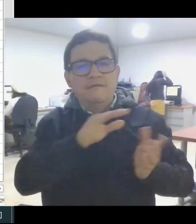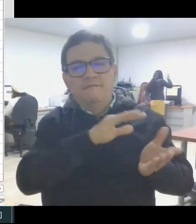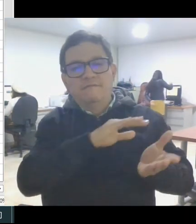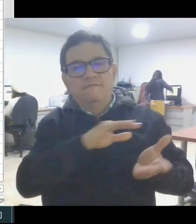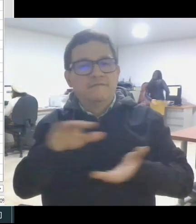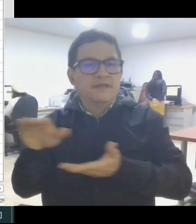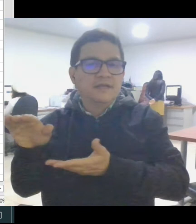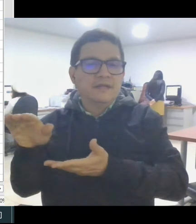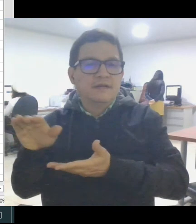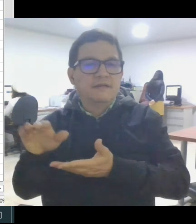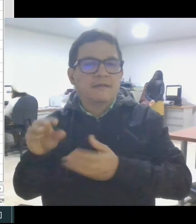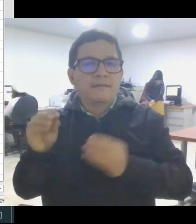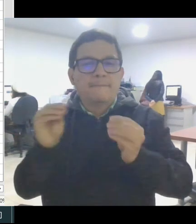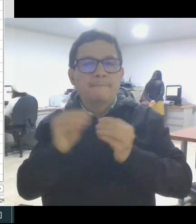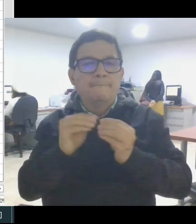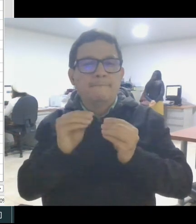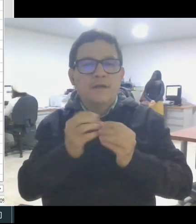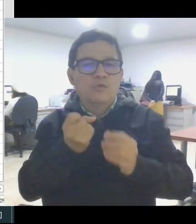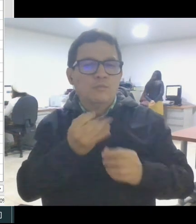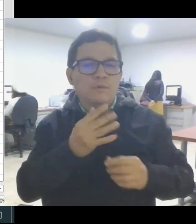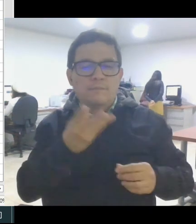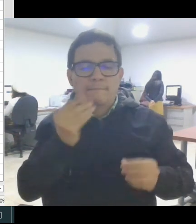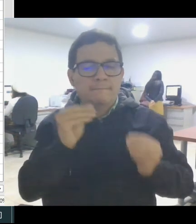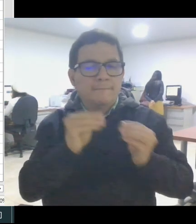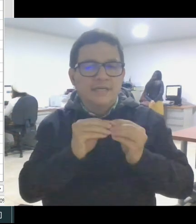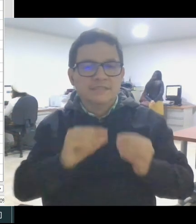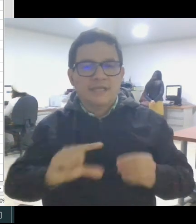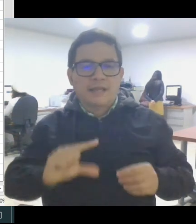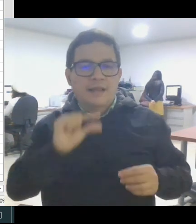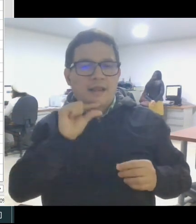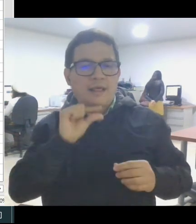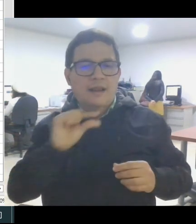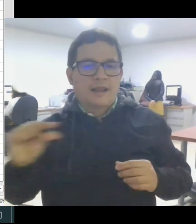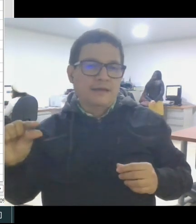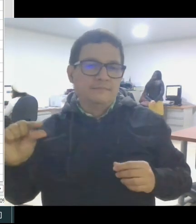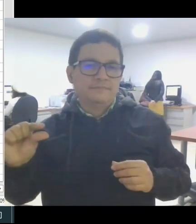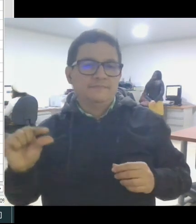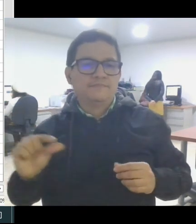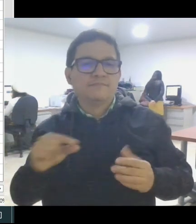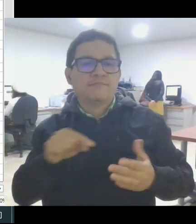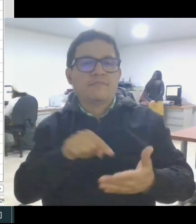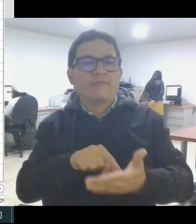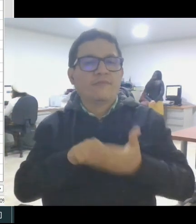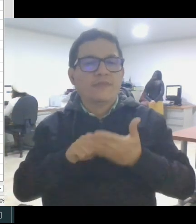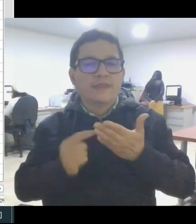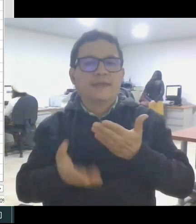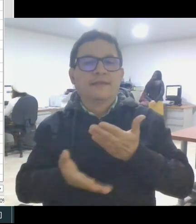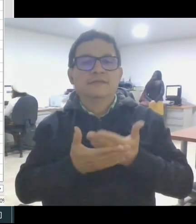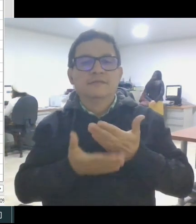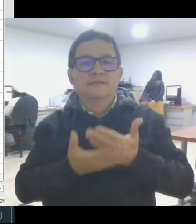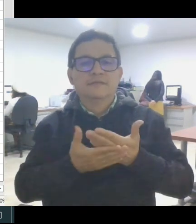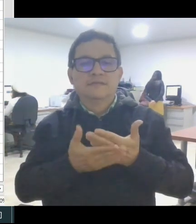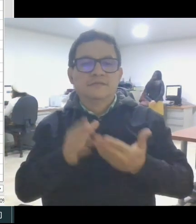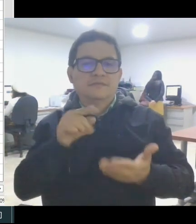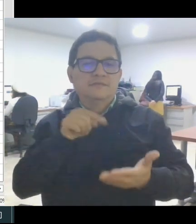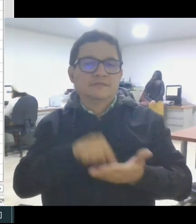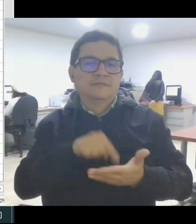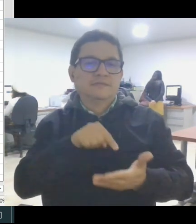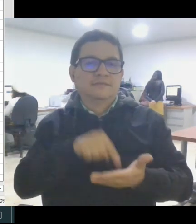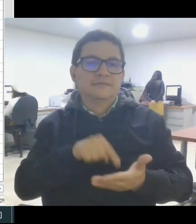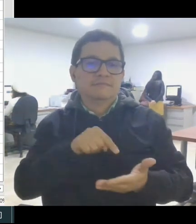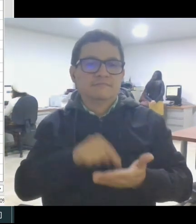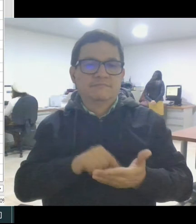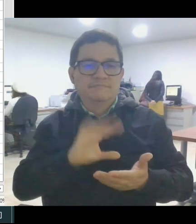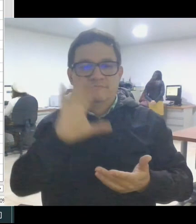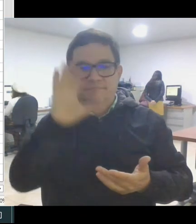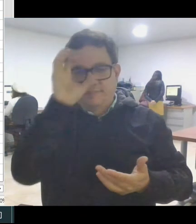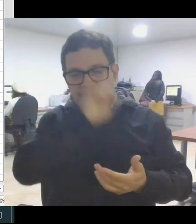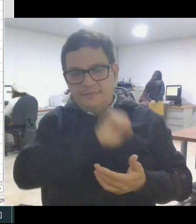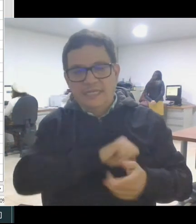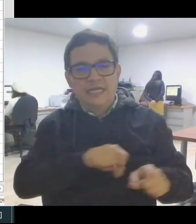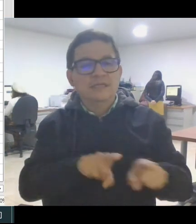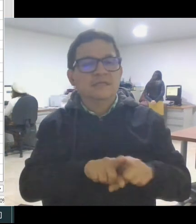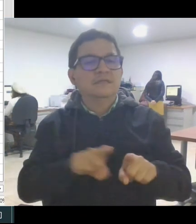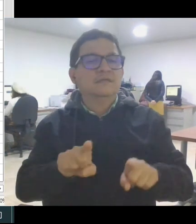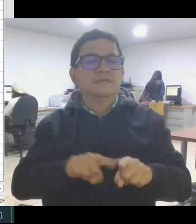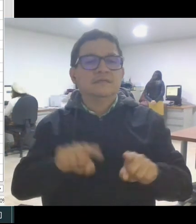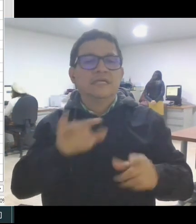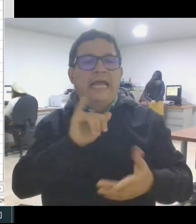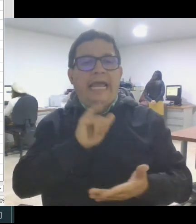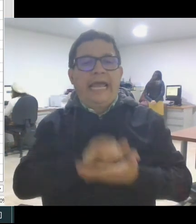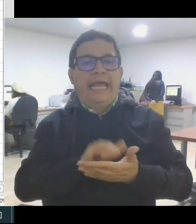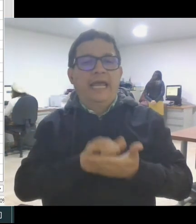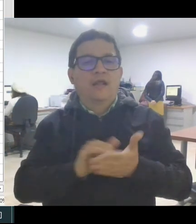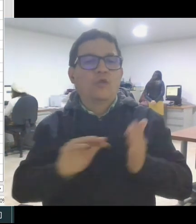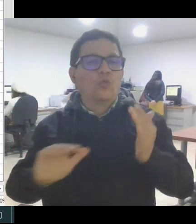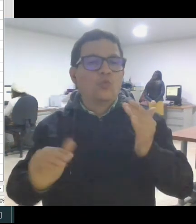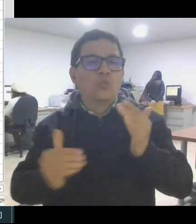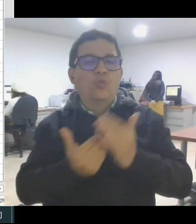valor más pequeño. ¿Listo? Que en este caso es este. He hallado que este va a ser nuestro próximo